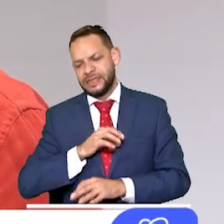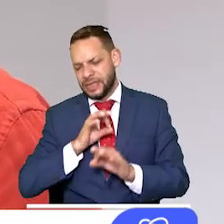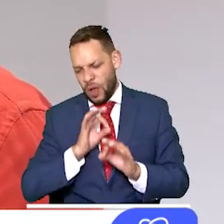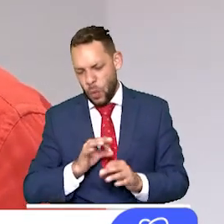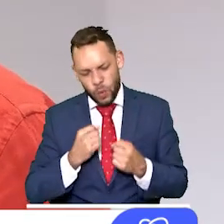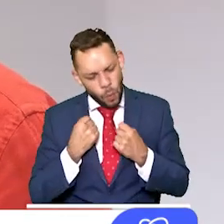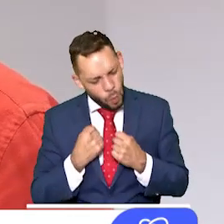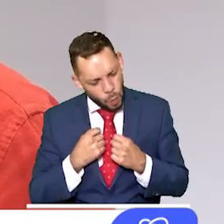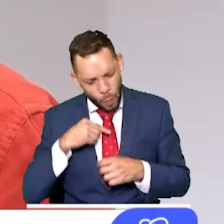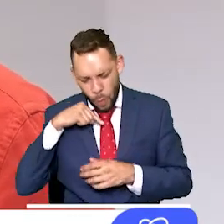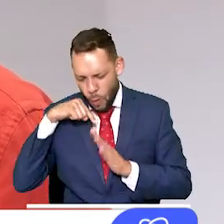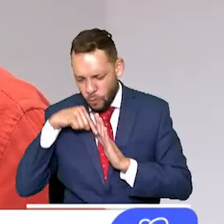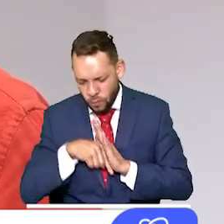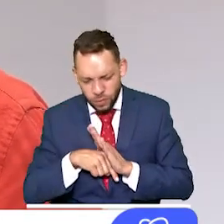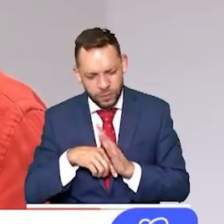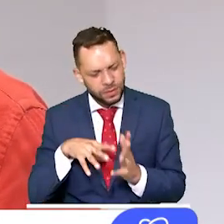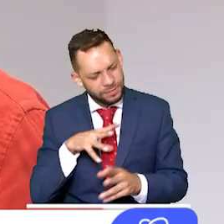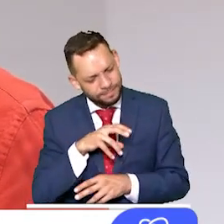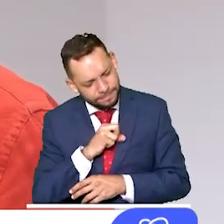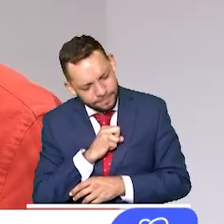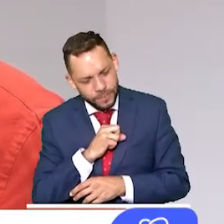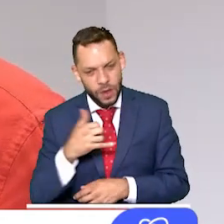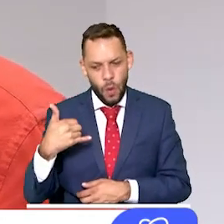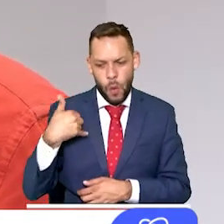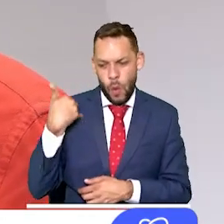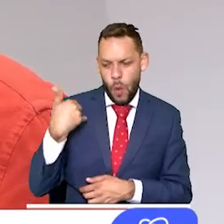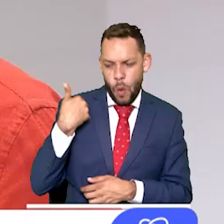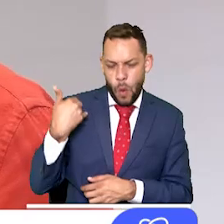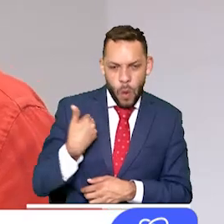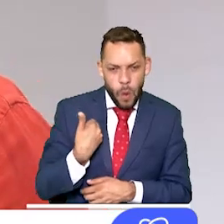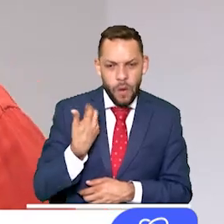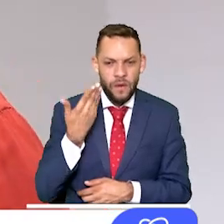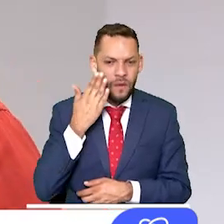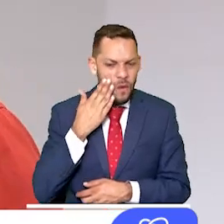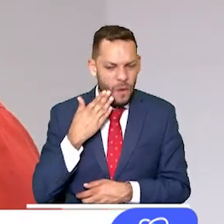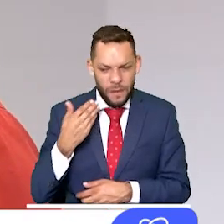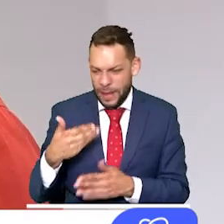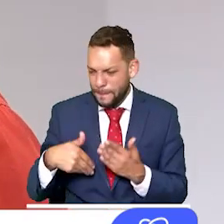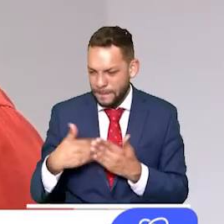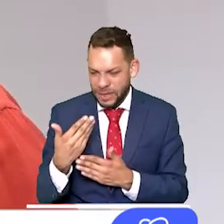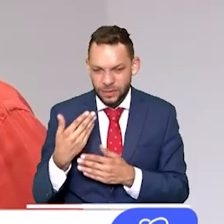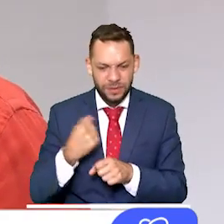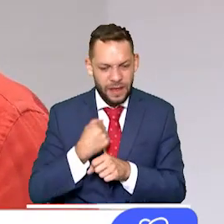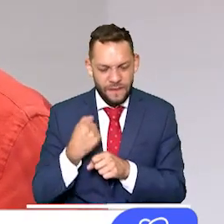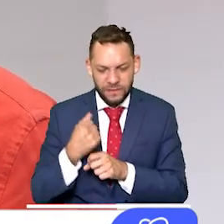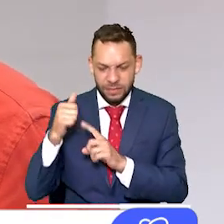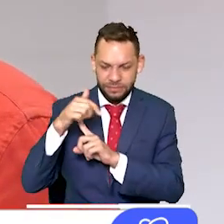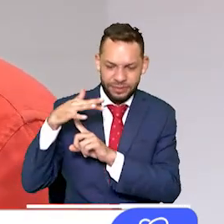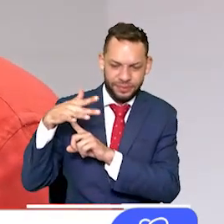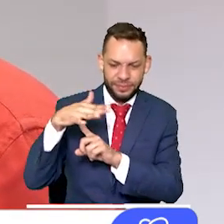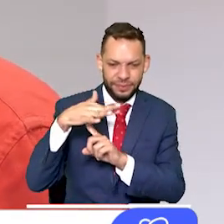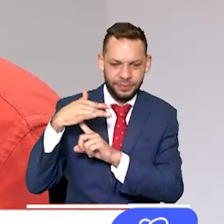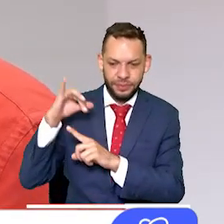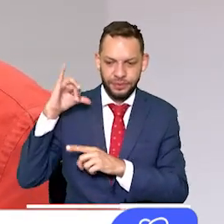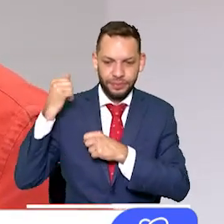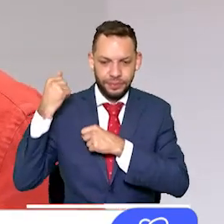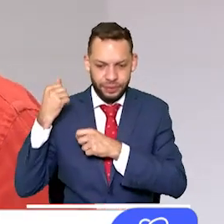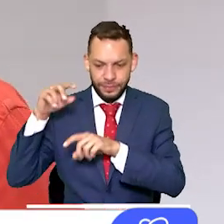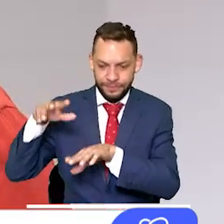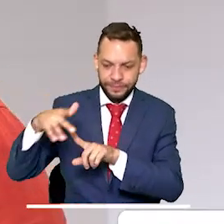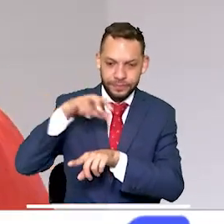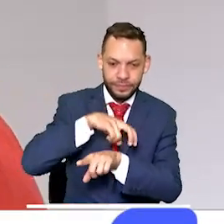de una persona tan joven que apenas estaba empezando a vivir y es un llamado que le hacemos incluso al gobierno nacional Con mucho